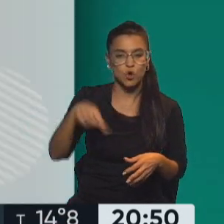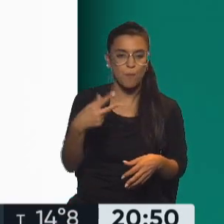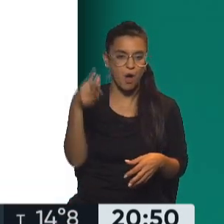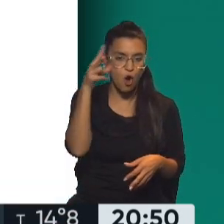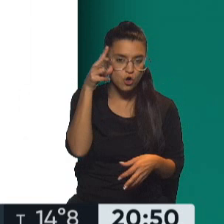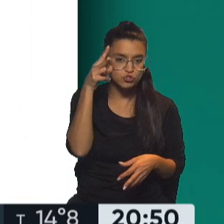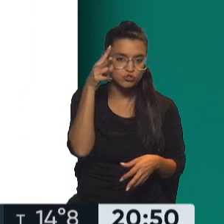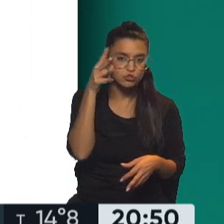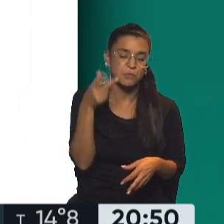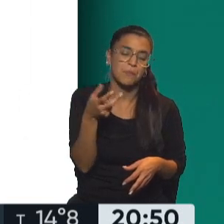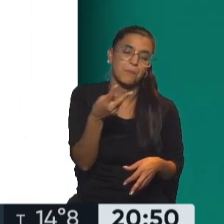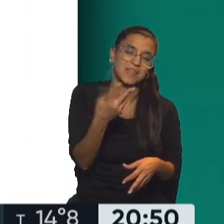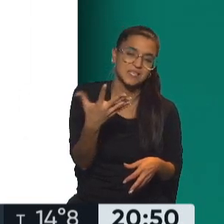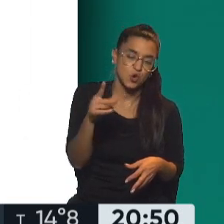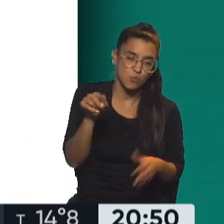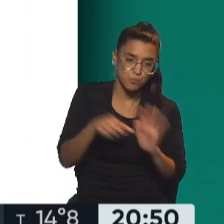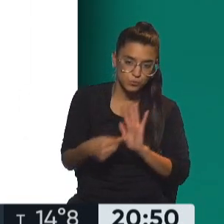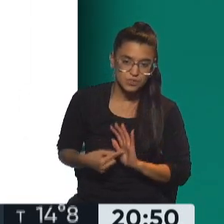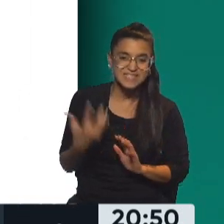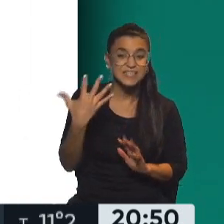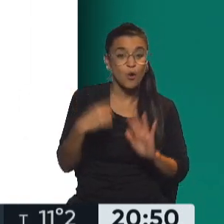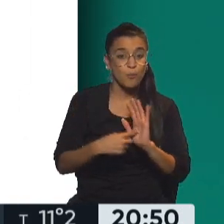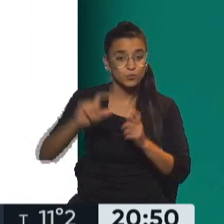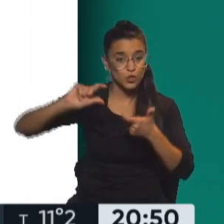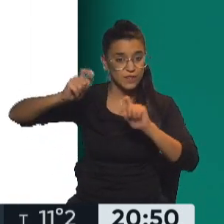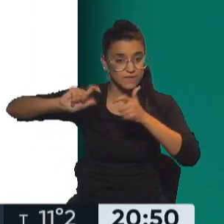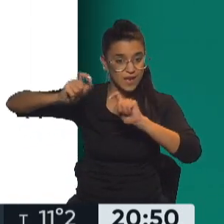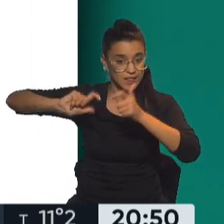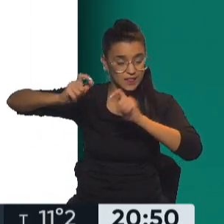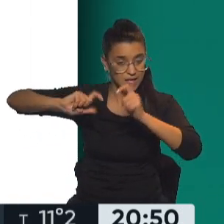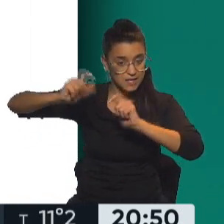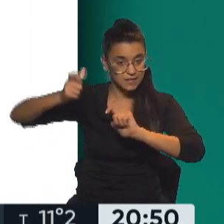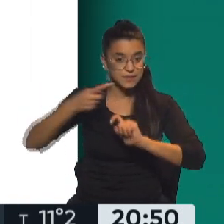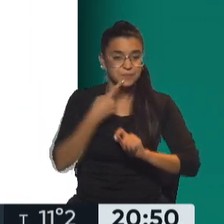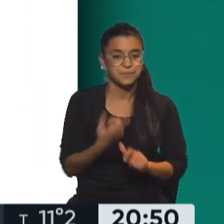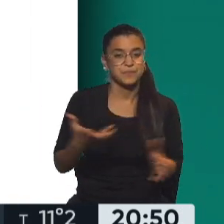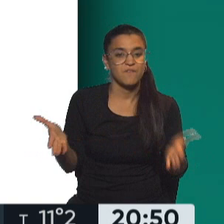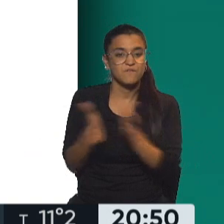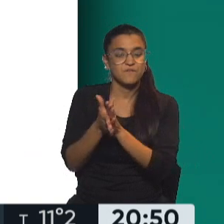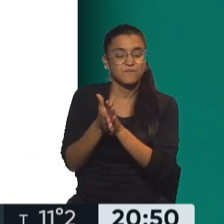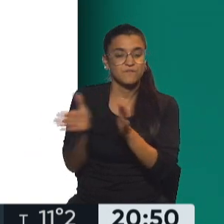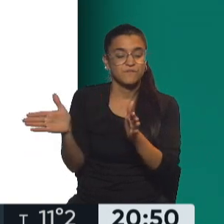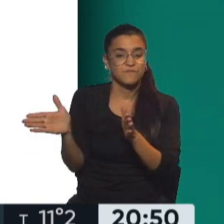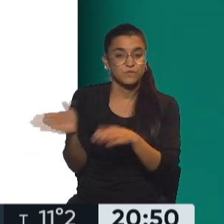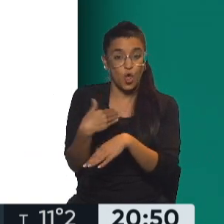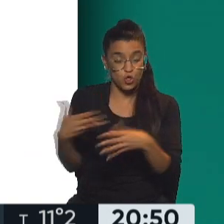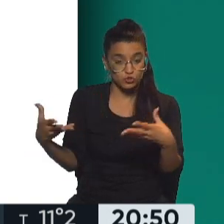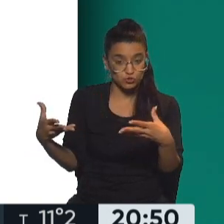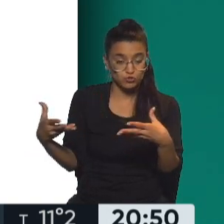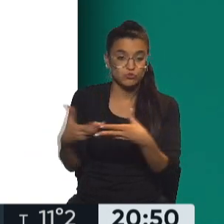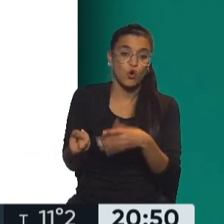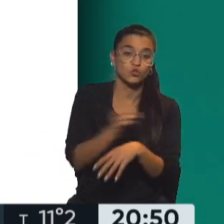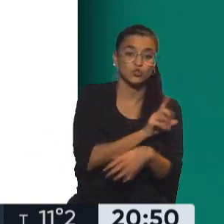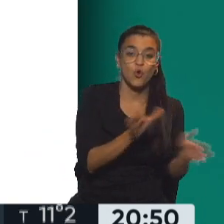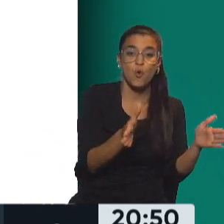24,8, 25 puntos. O sea, hay 5 puntos de diferencia entre el Frente de Todos y